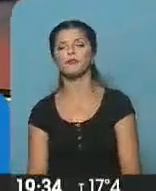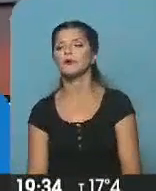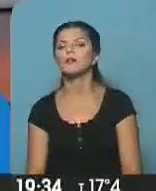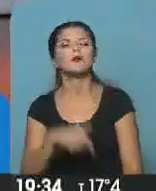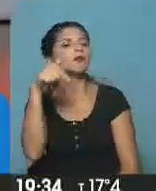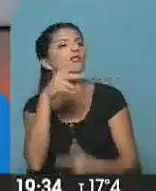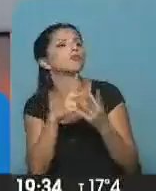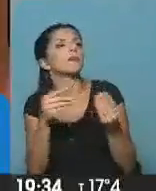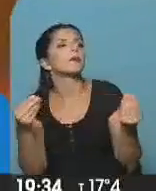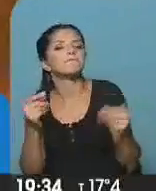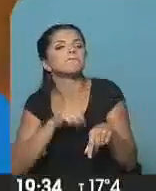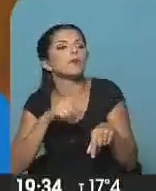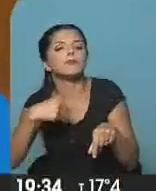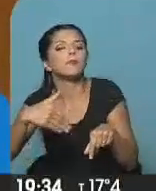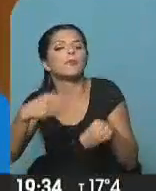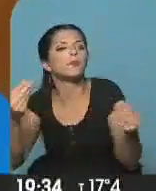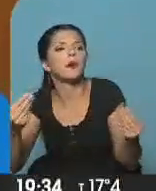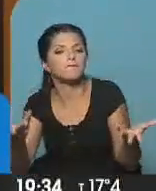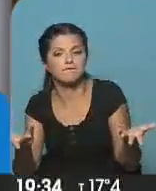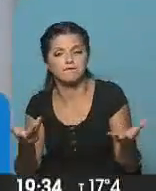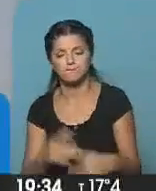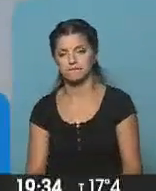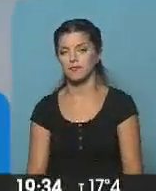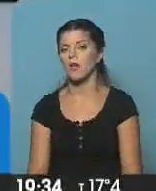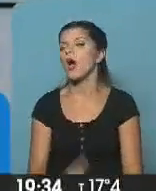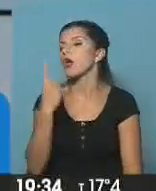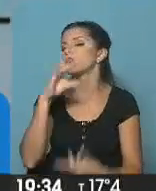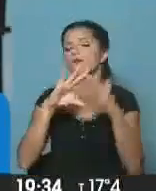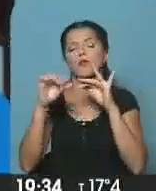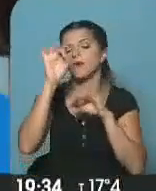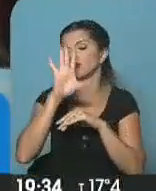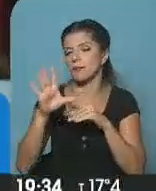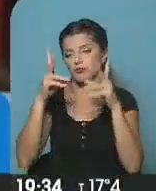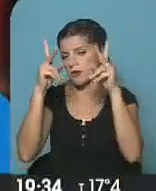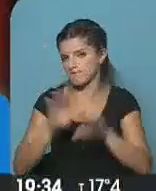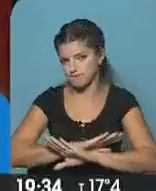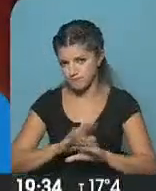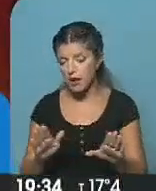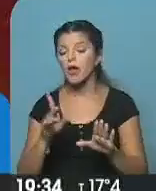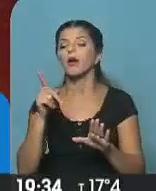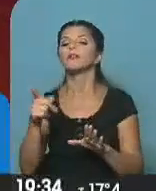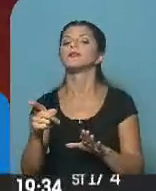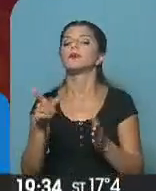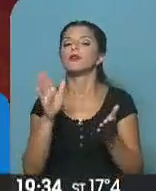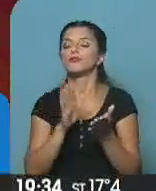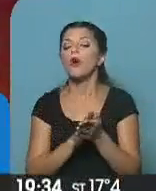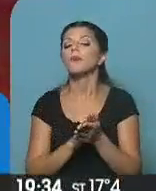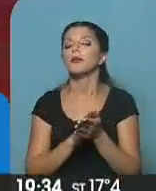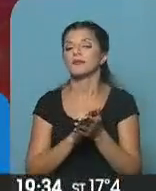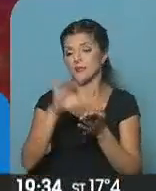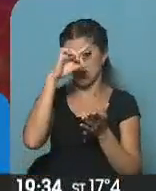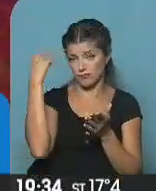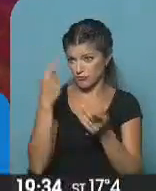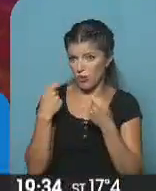era la única manera de que esto termine es que exista una fuerte presión internacional concertada que venga de la